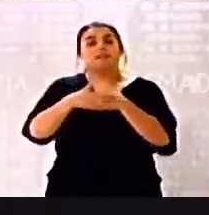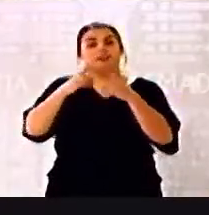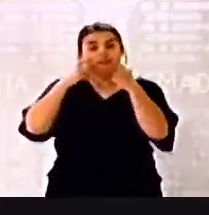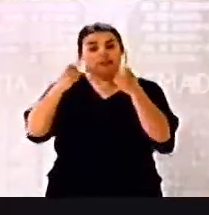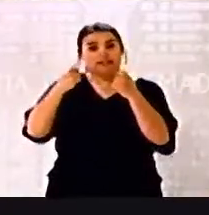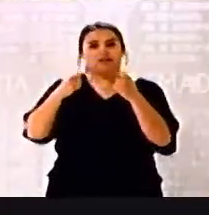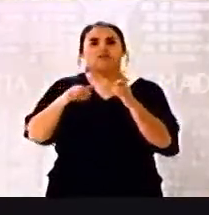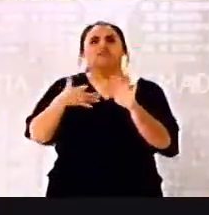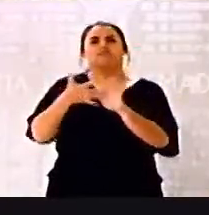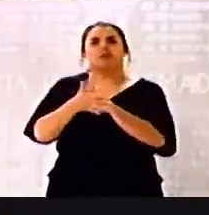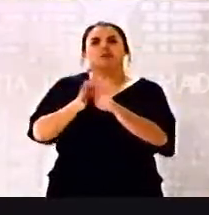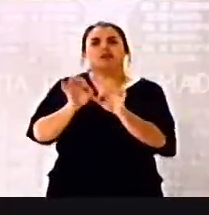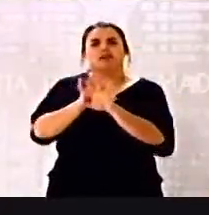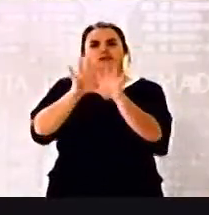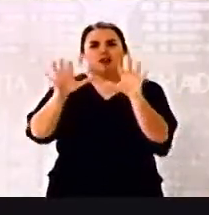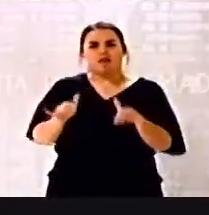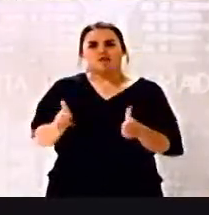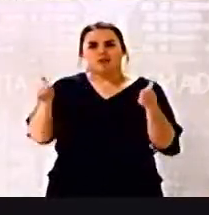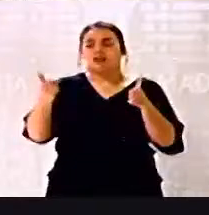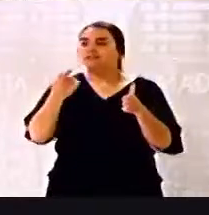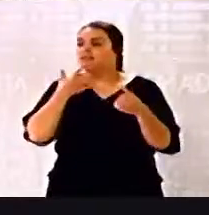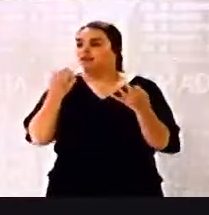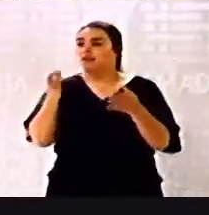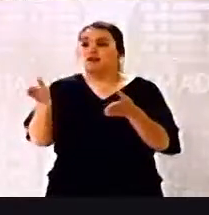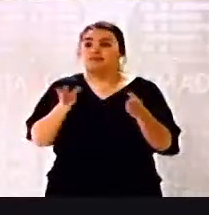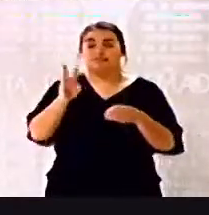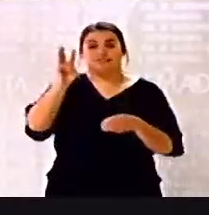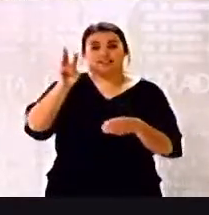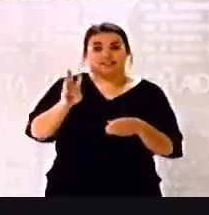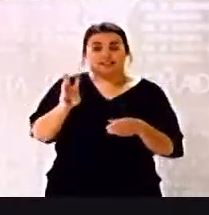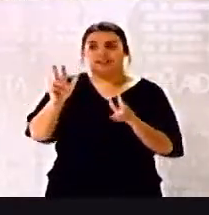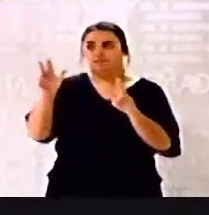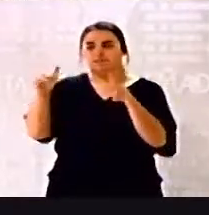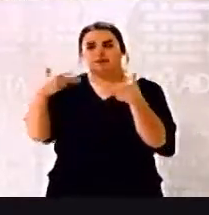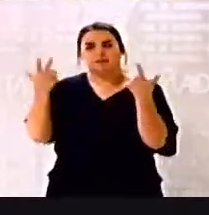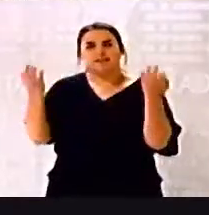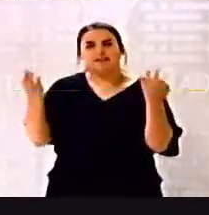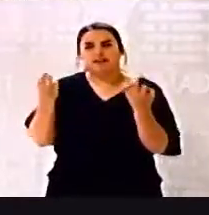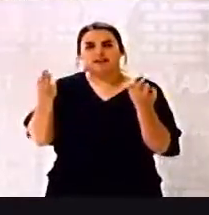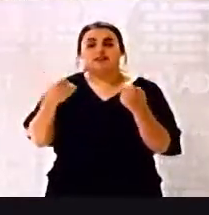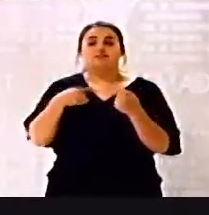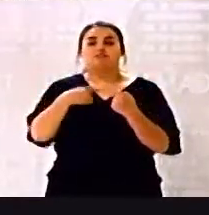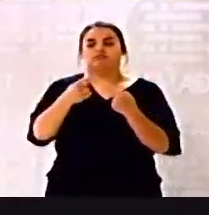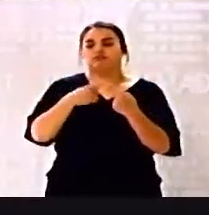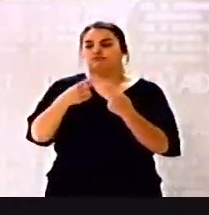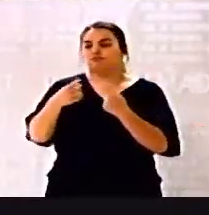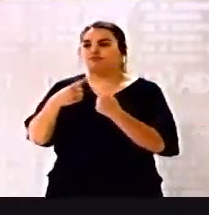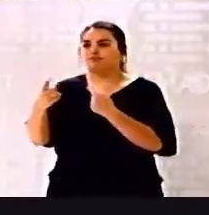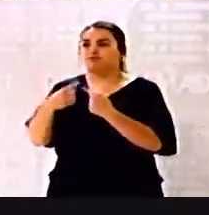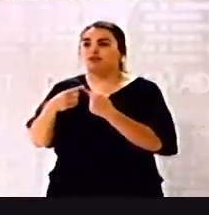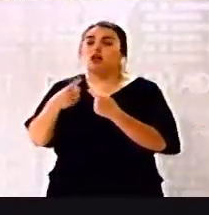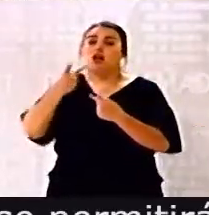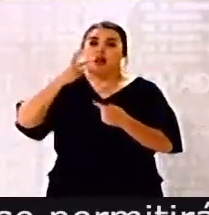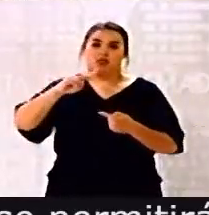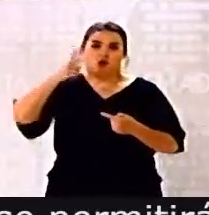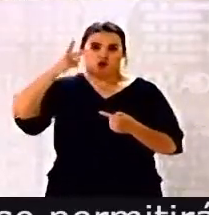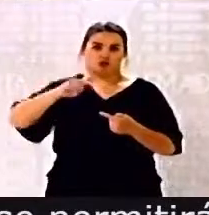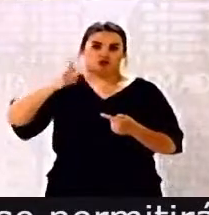este punto, diciendo que en la fase 3 lo que se permitirá es los desplazamientos entre las dos